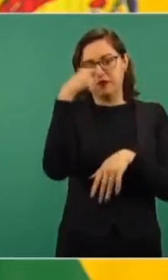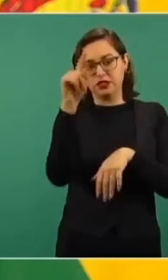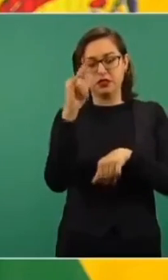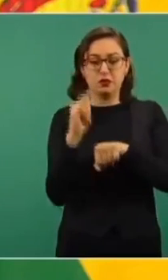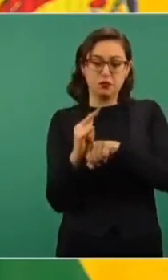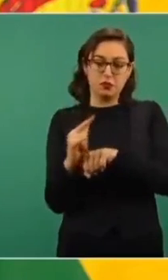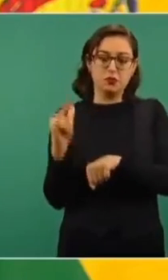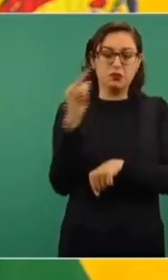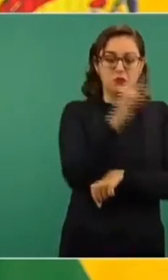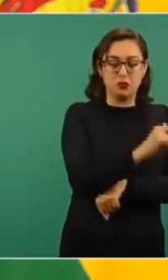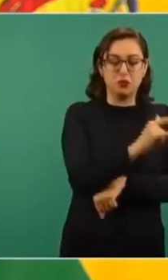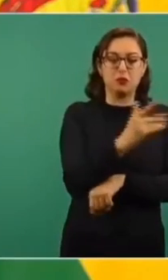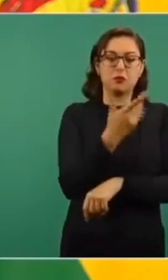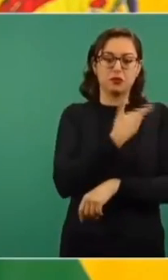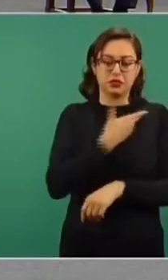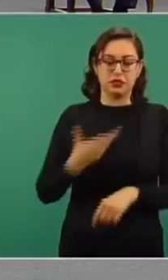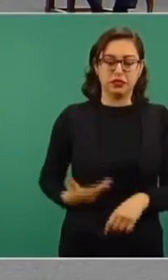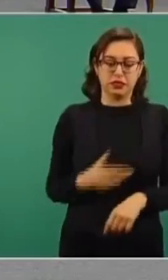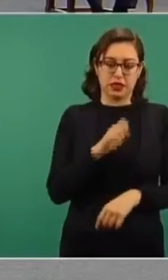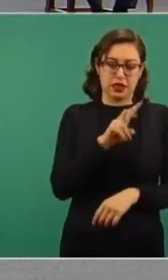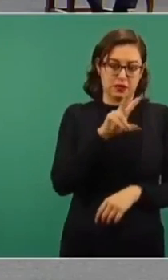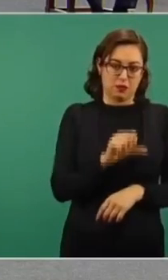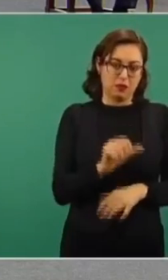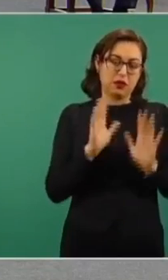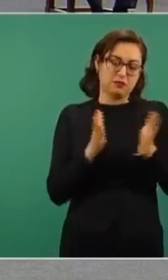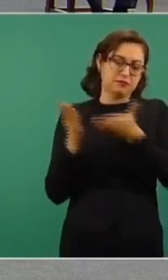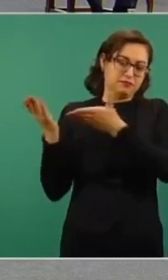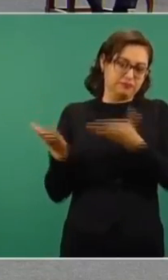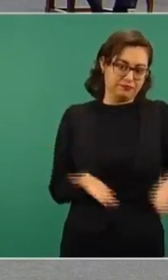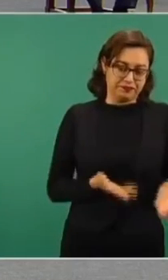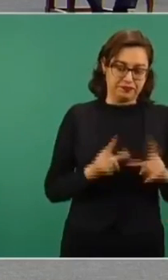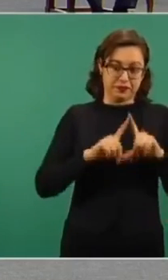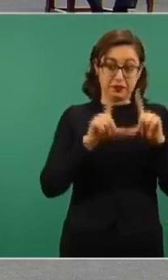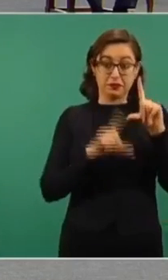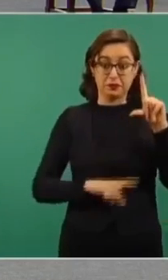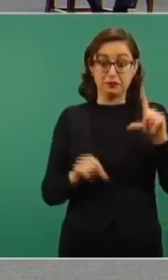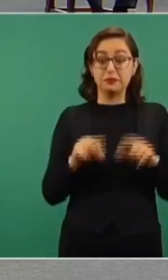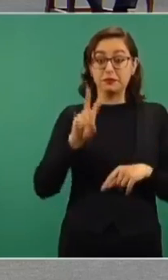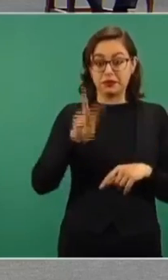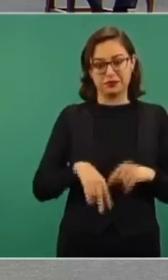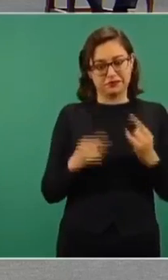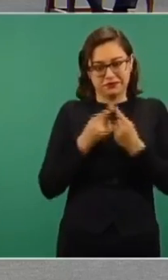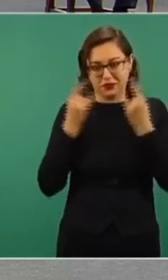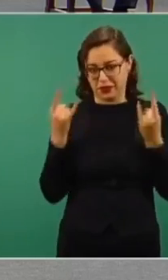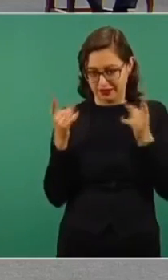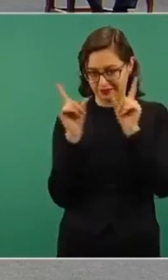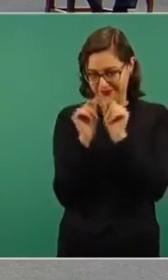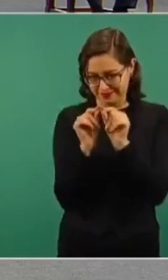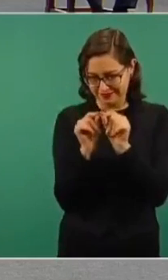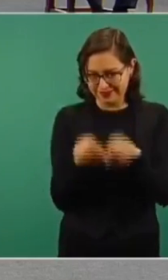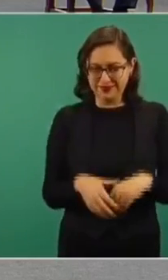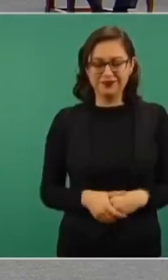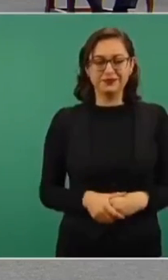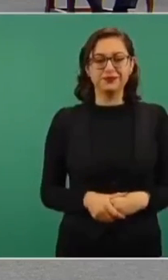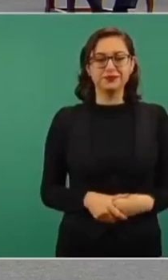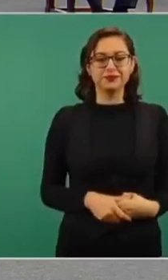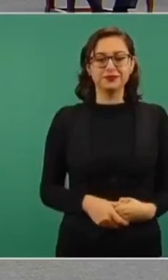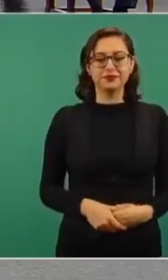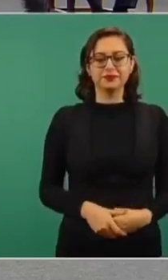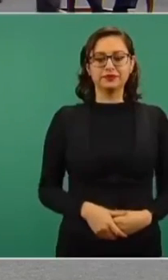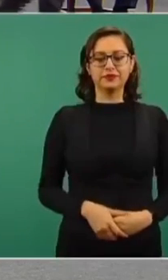en ese tiempo, a bordo. Ese fue es una crónica muy resumida de los hechos.